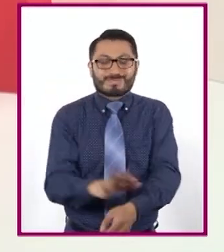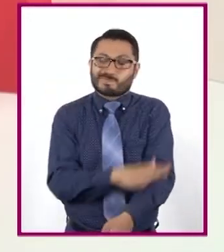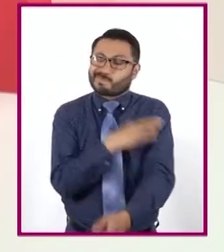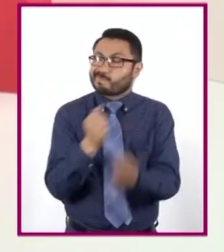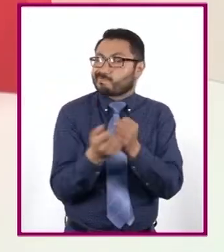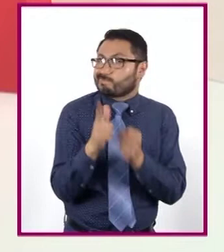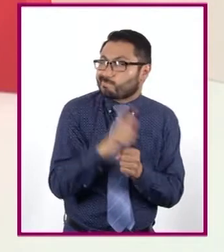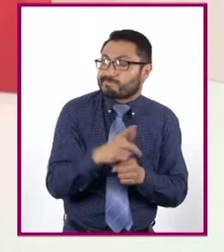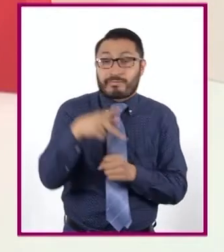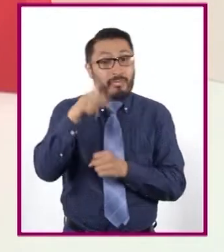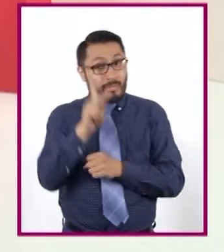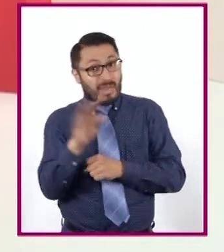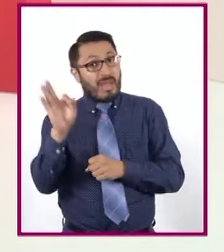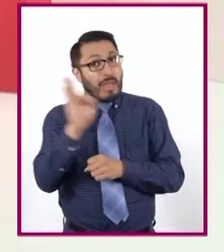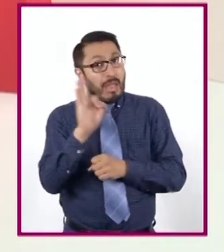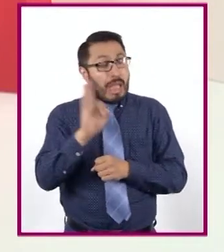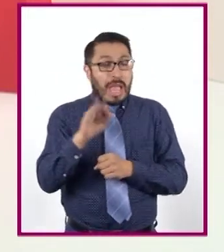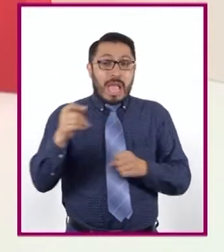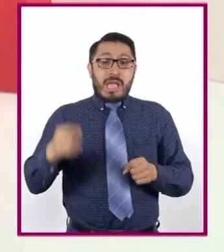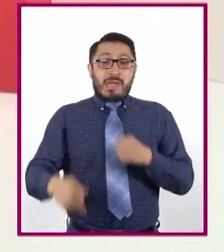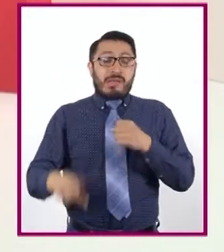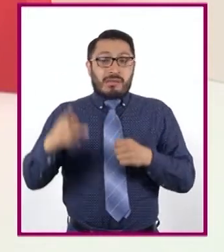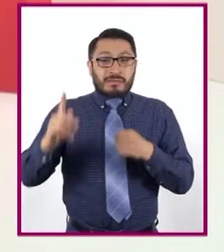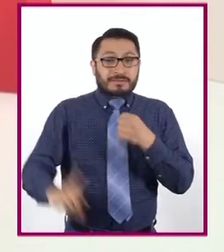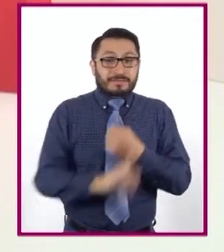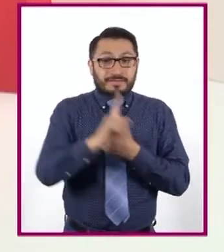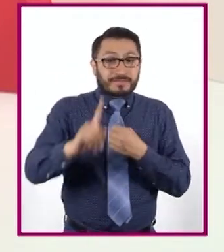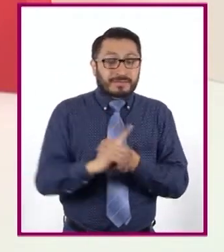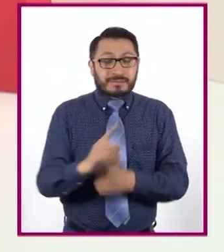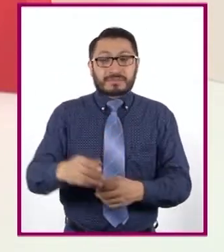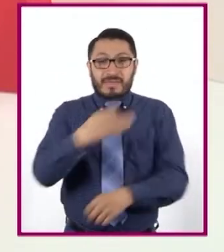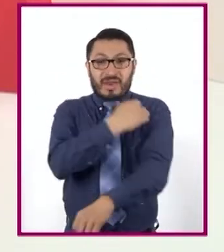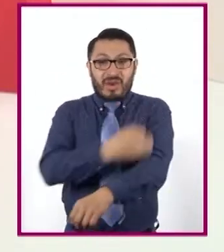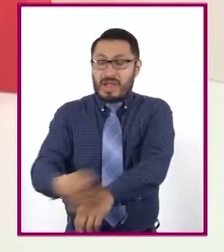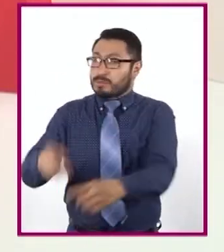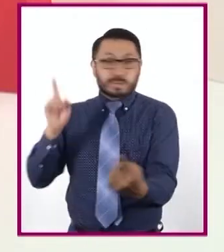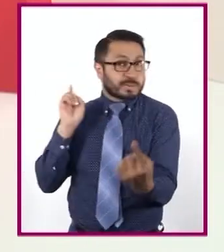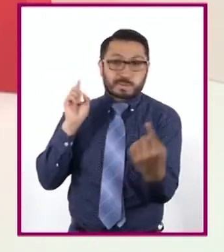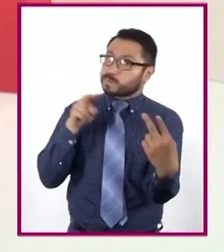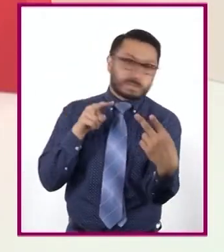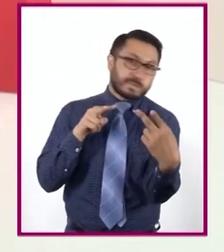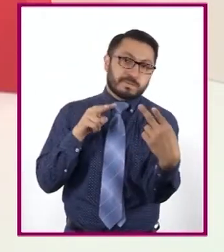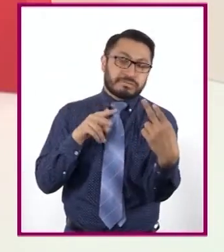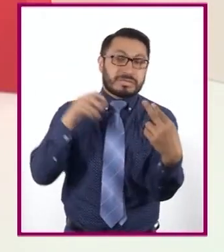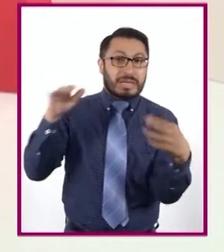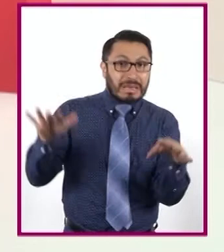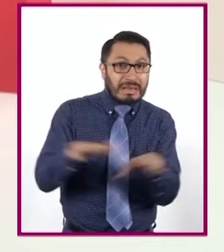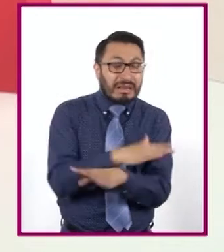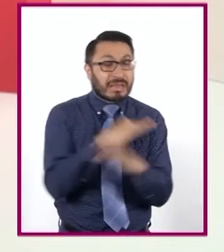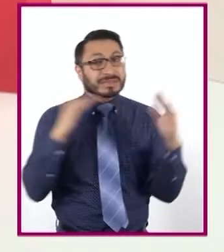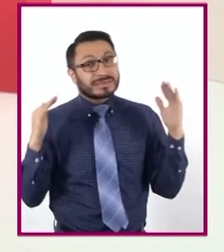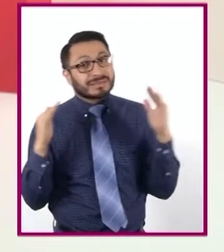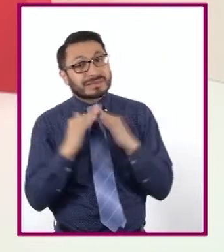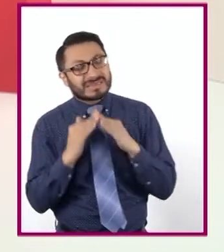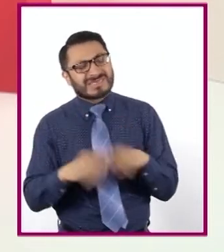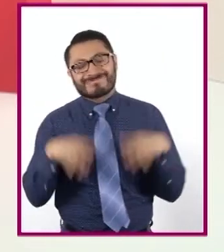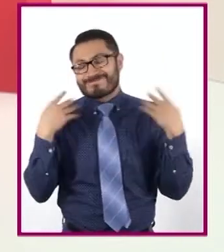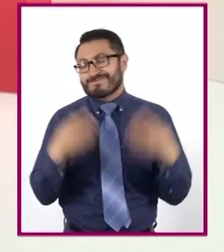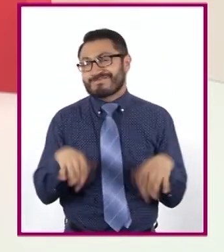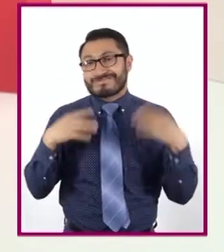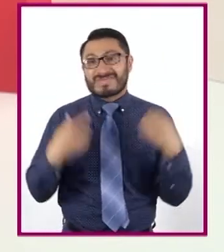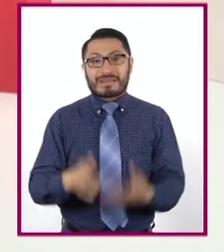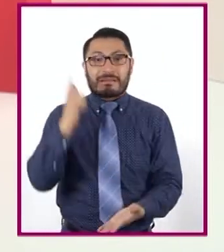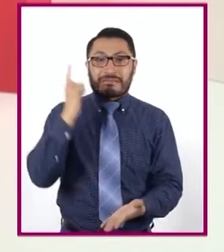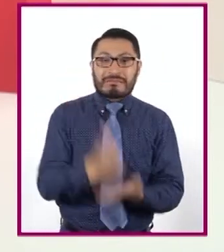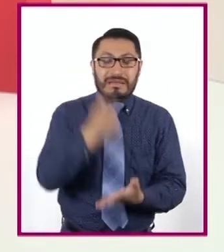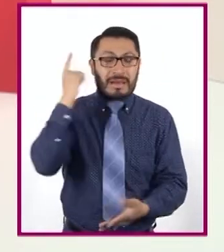pero si además la consecuencia es dejar de ver a su familia y tener que cambiar de localidad, las consecuencias son más